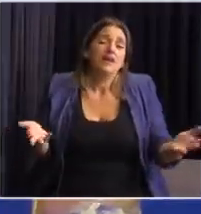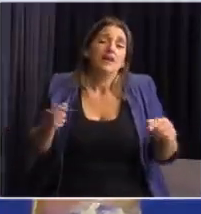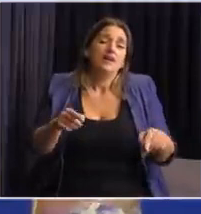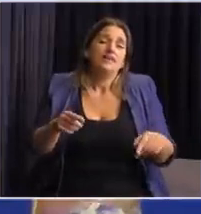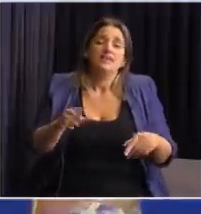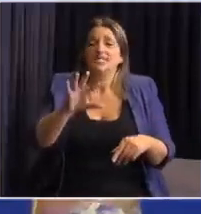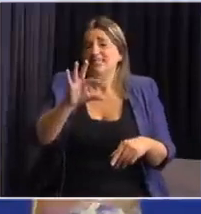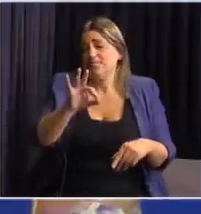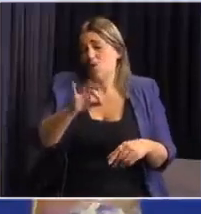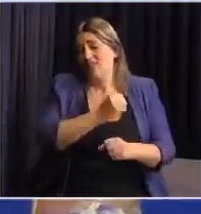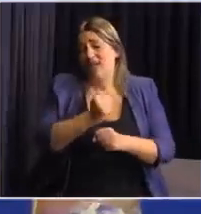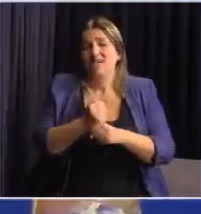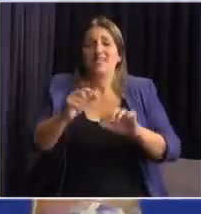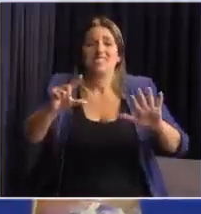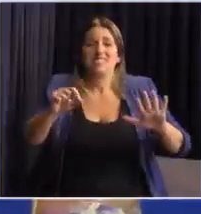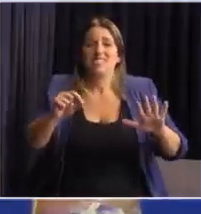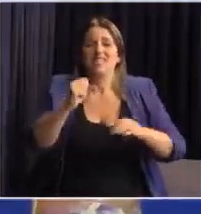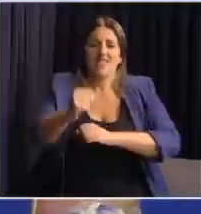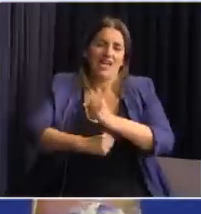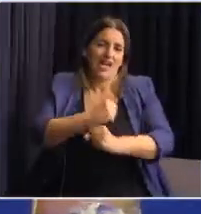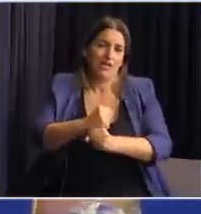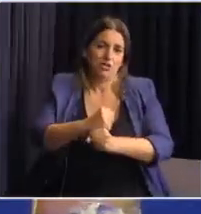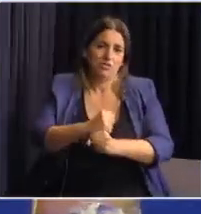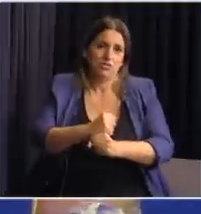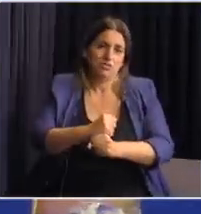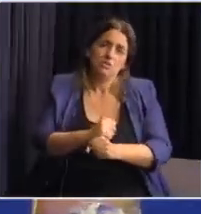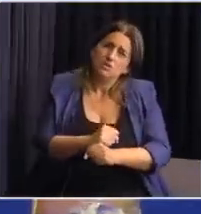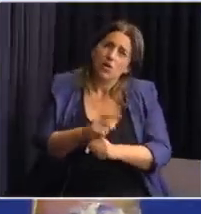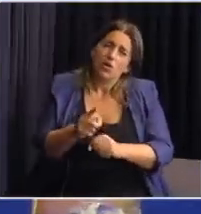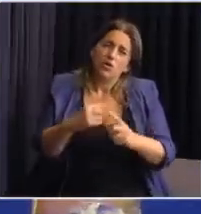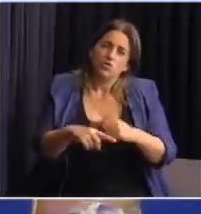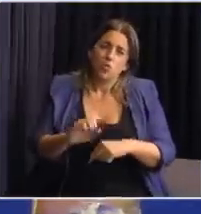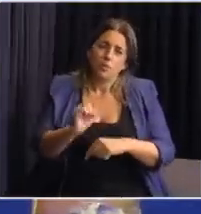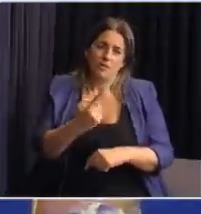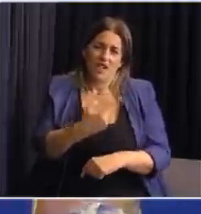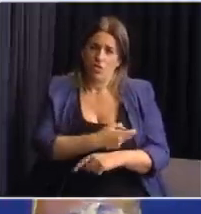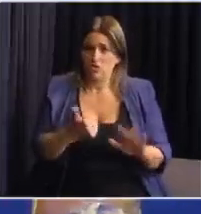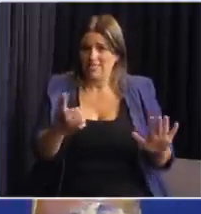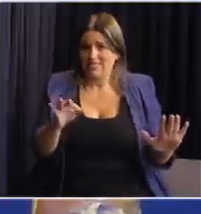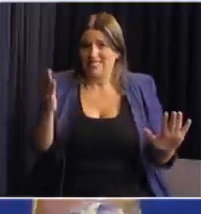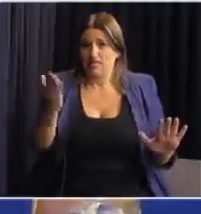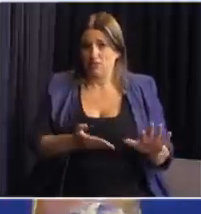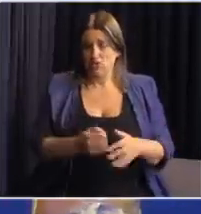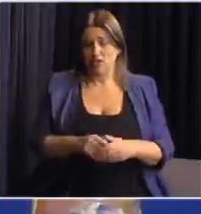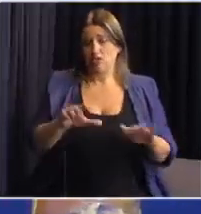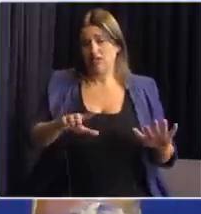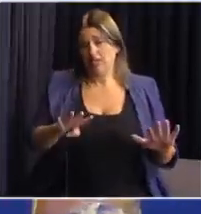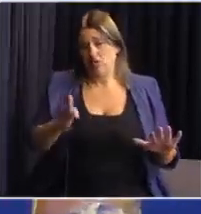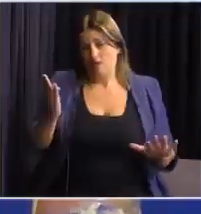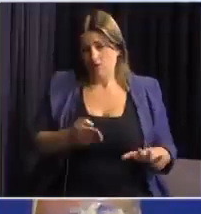de 50 a 70 años llegaba a 60, por primera dosis 60%,